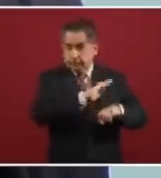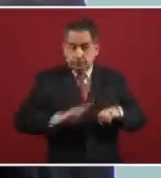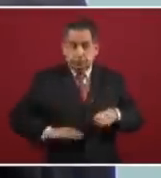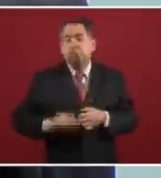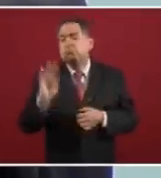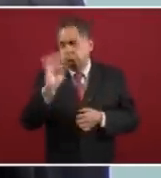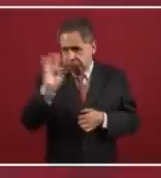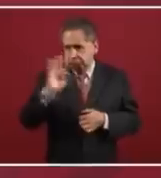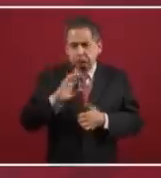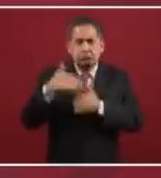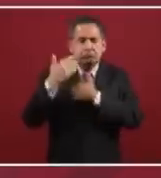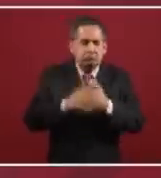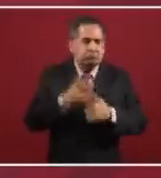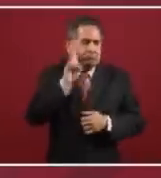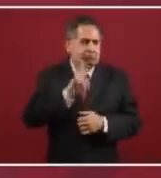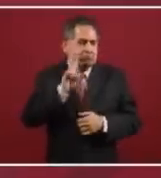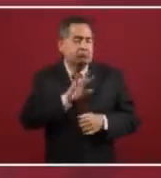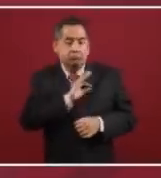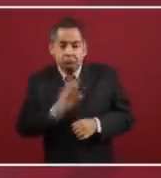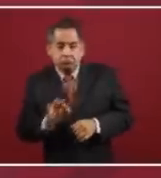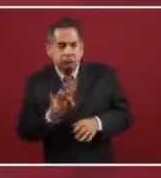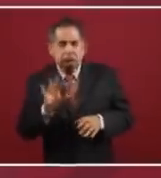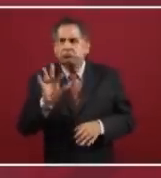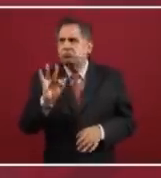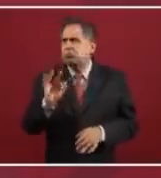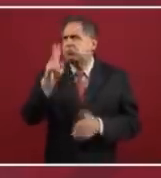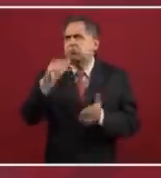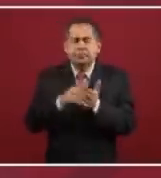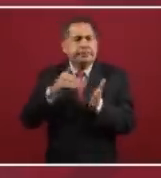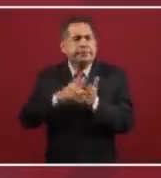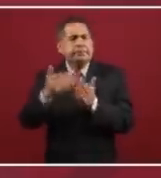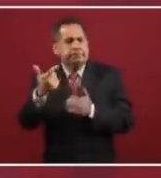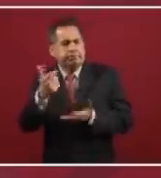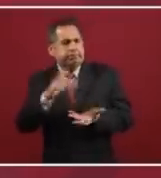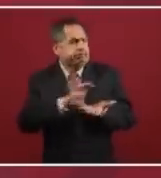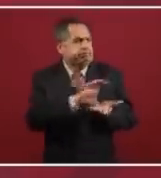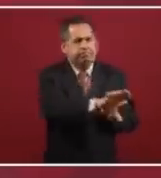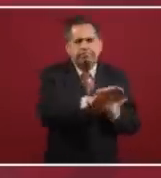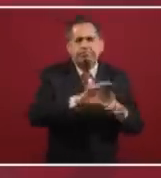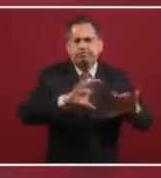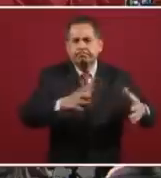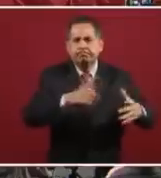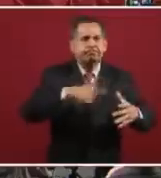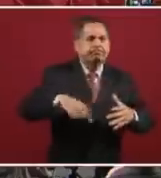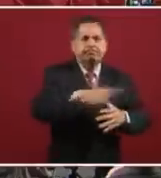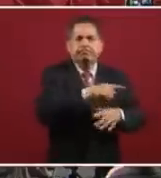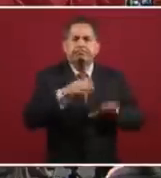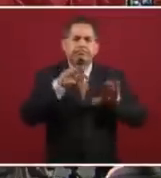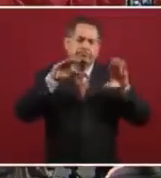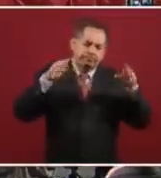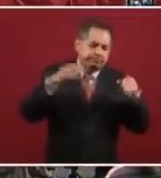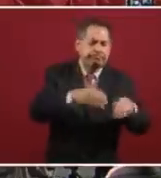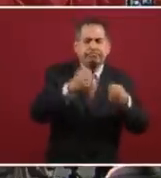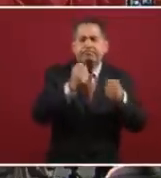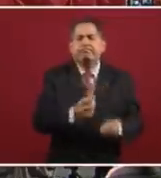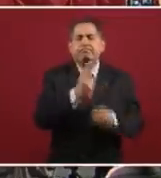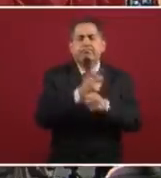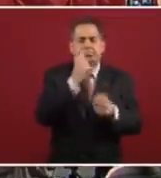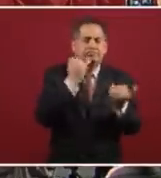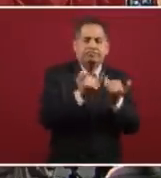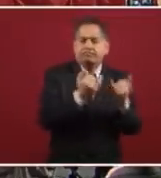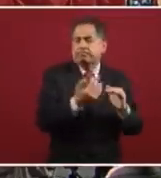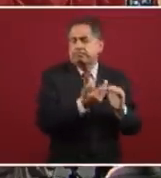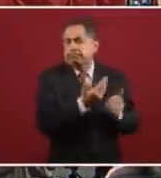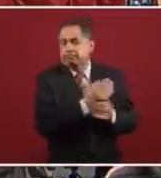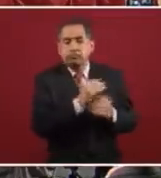podrán contar hasta con 42 mil millones de pesos para la homologación de